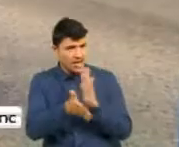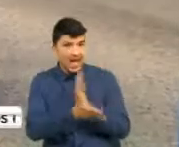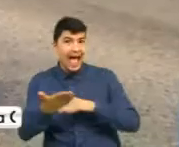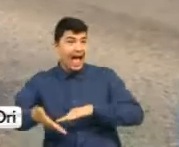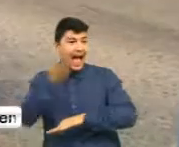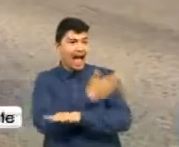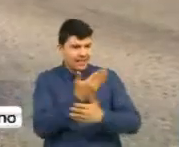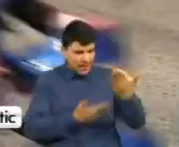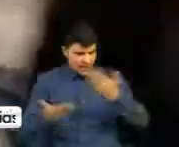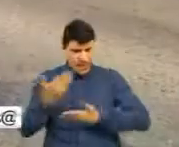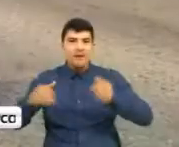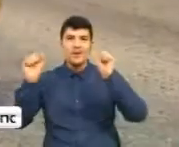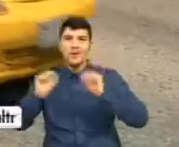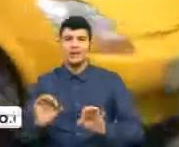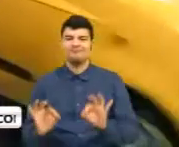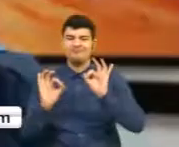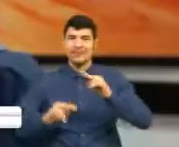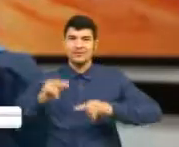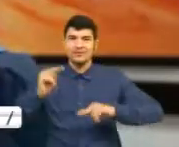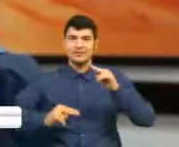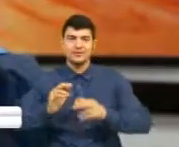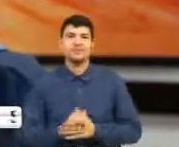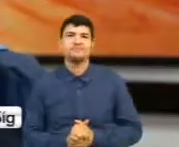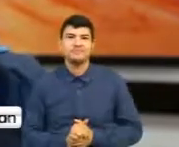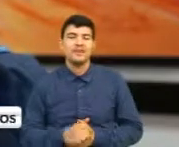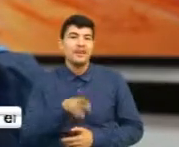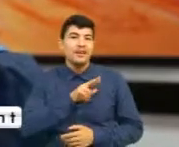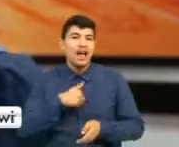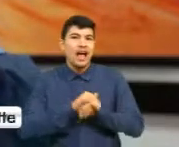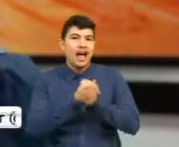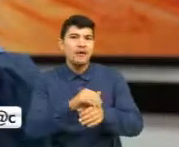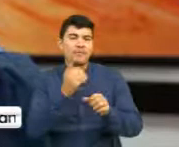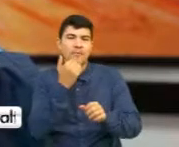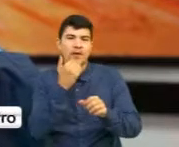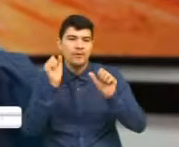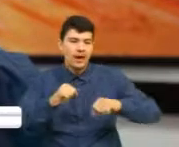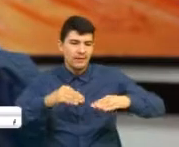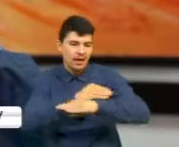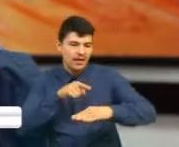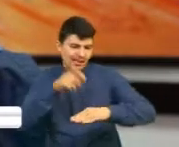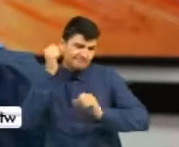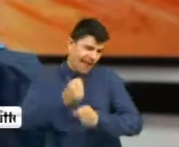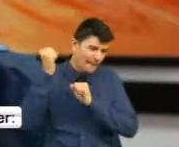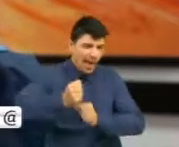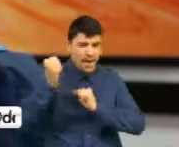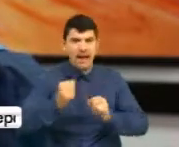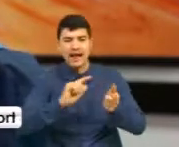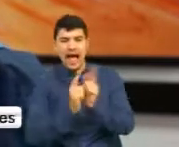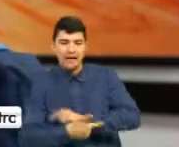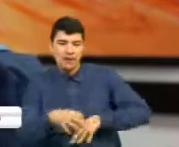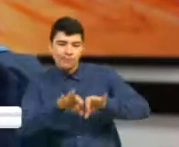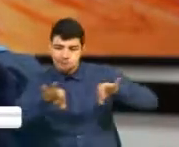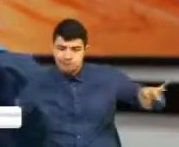para su terminación podamos ejecutar acciones como por ejemplo romper la vida para modificar las redes como por ejemplo construir